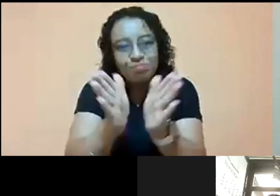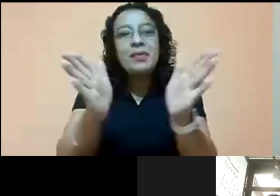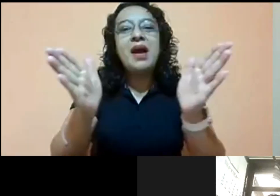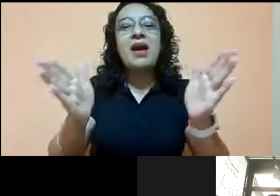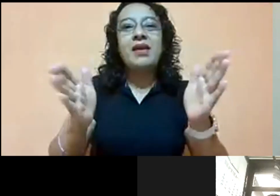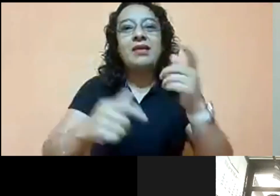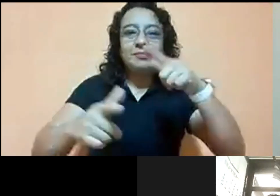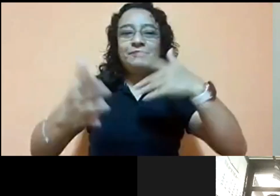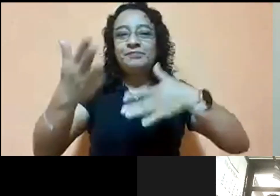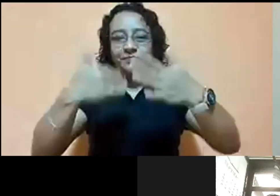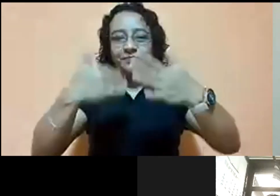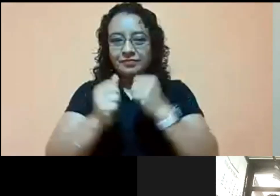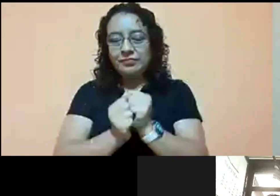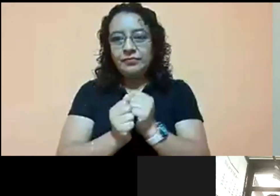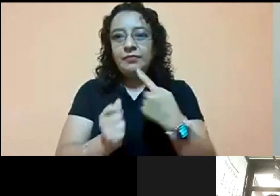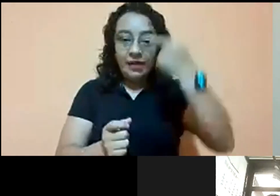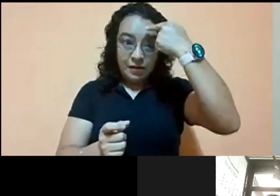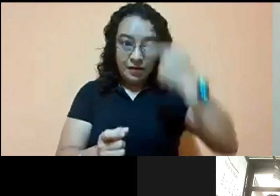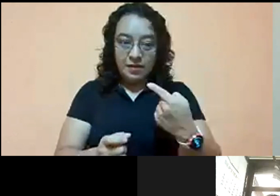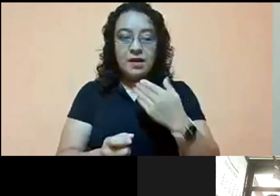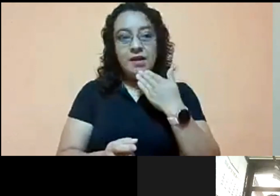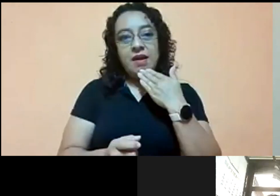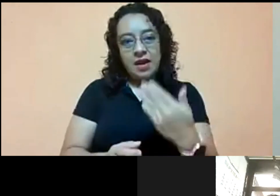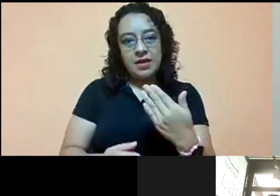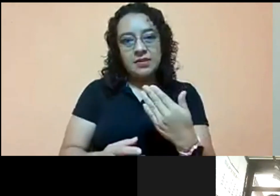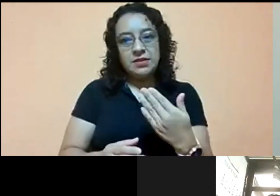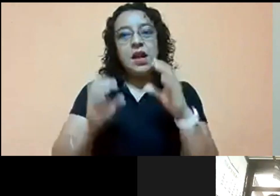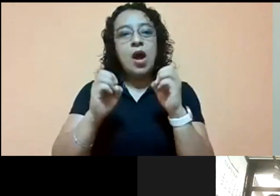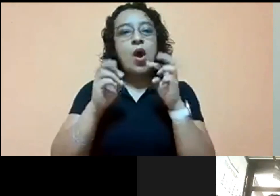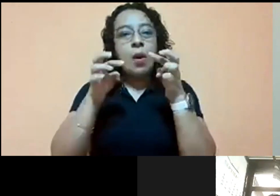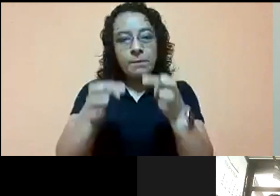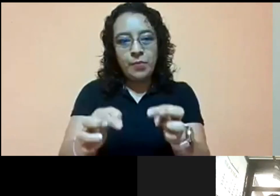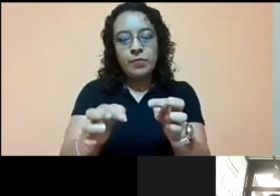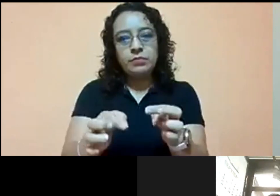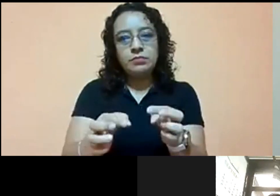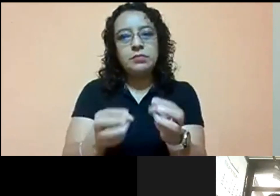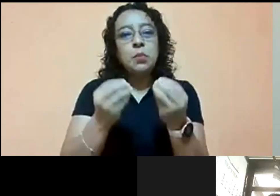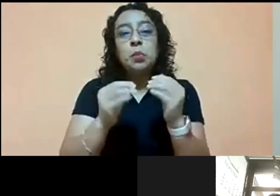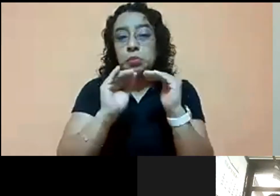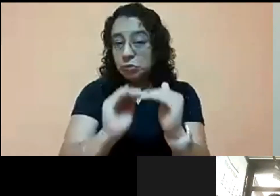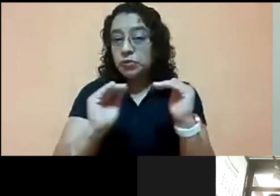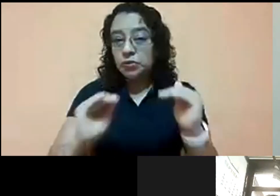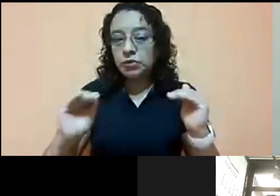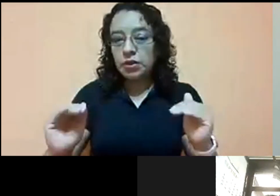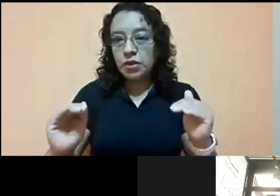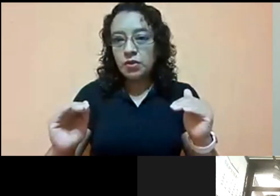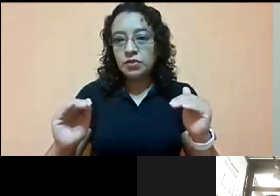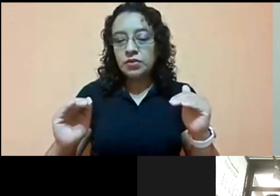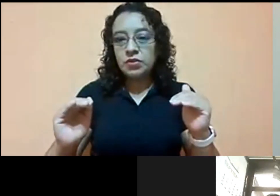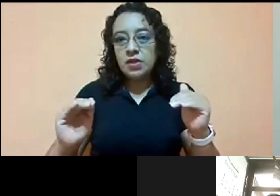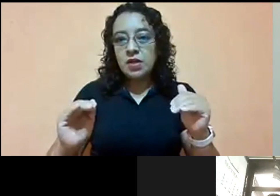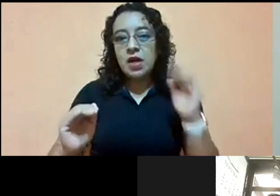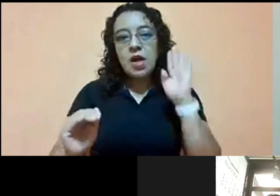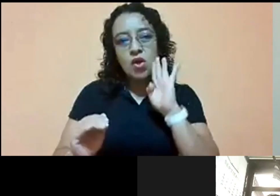la oportunidad porque sé que hay muchos niños y adolescentes que hemos